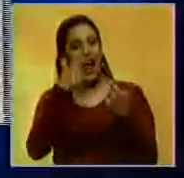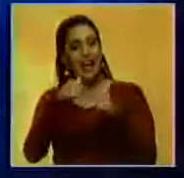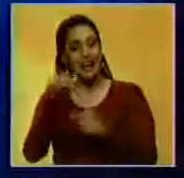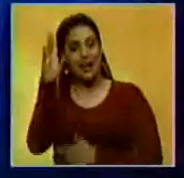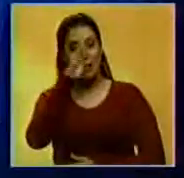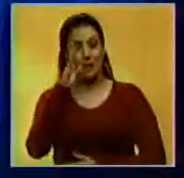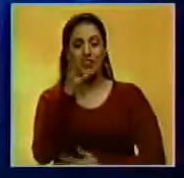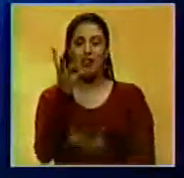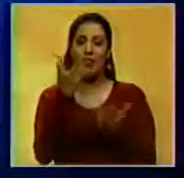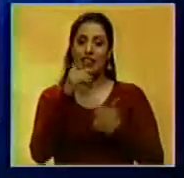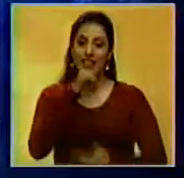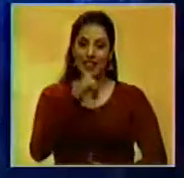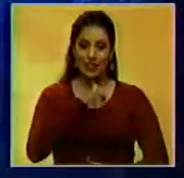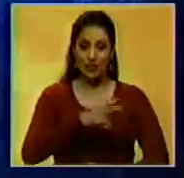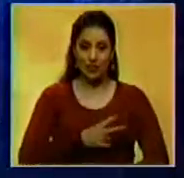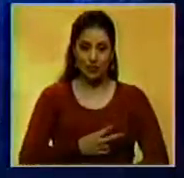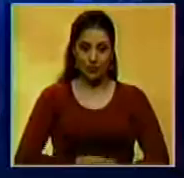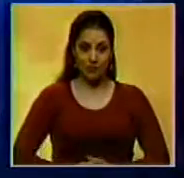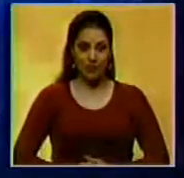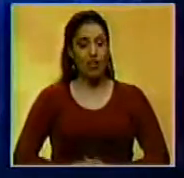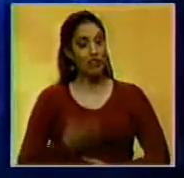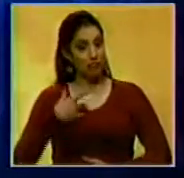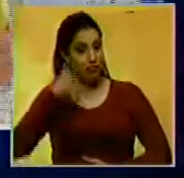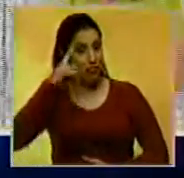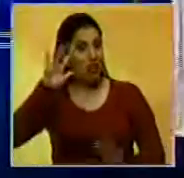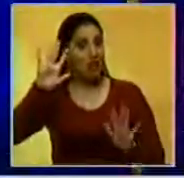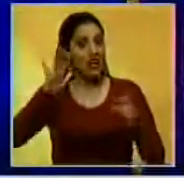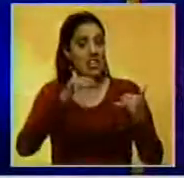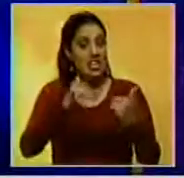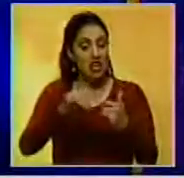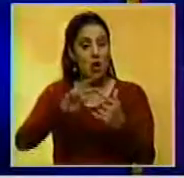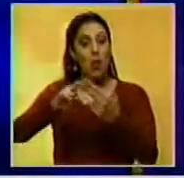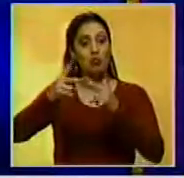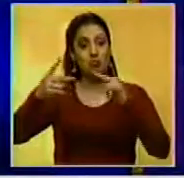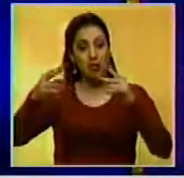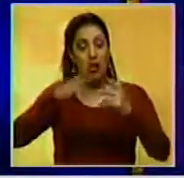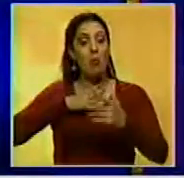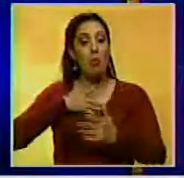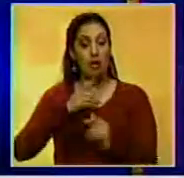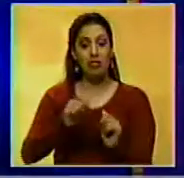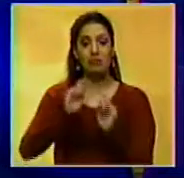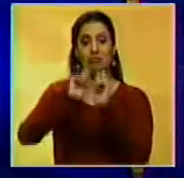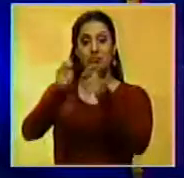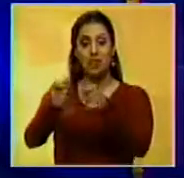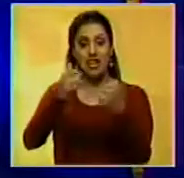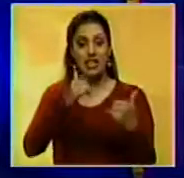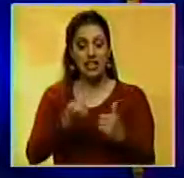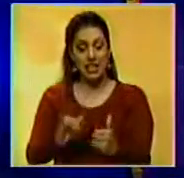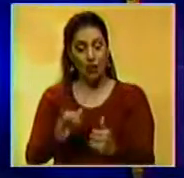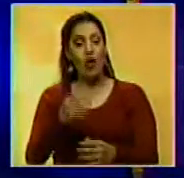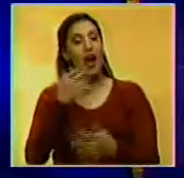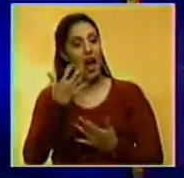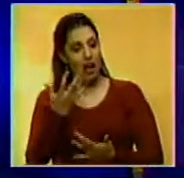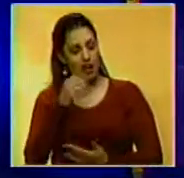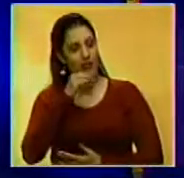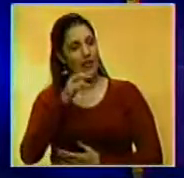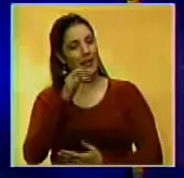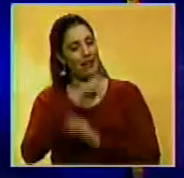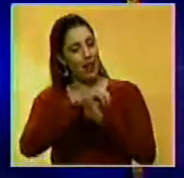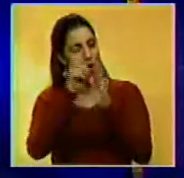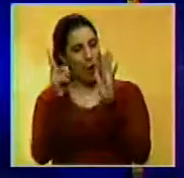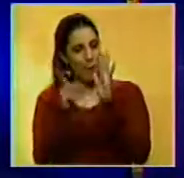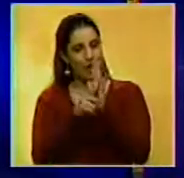Dan Sister, Noticiero Venevisión. Yo creo que el hijo de Neptuno sí seguirá con el legado de su padre. Muchísimas gracias, Dan, por tu reporte.